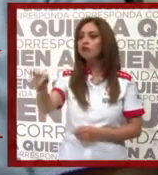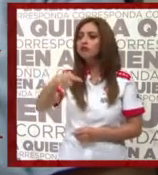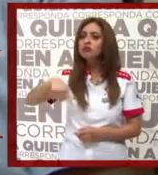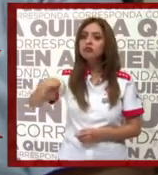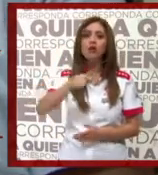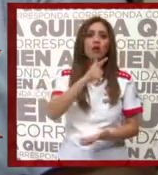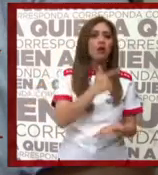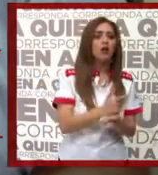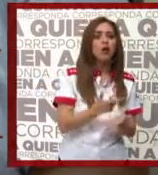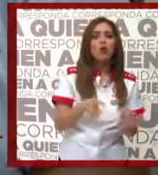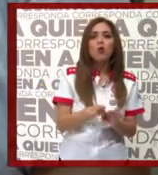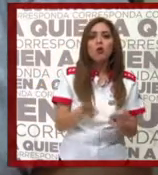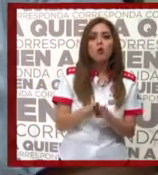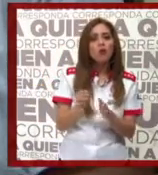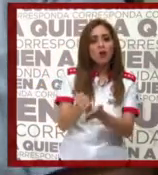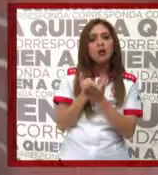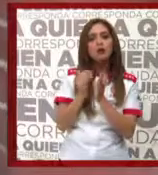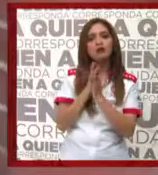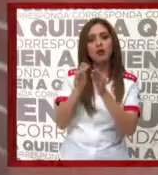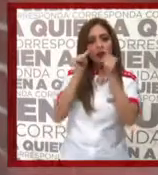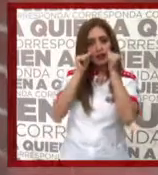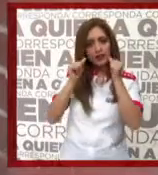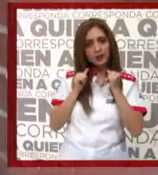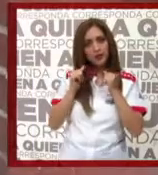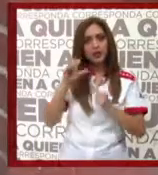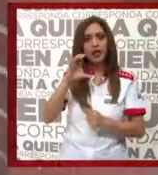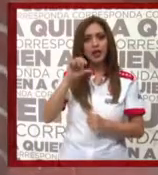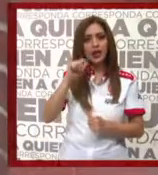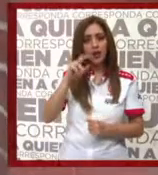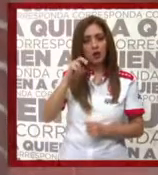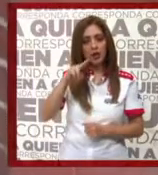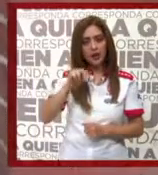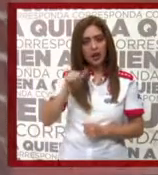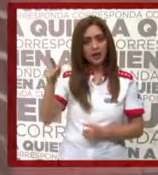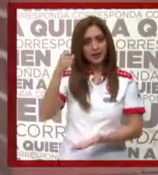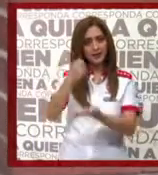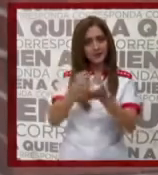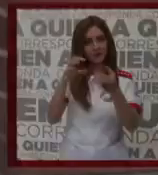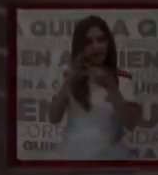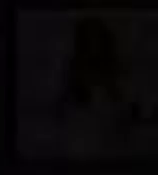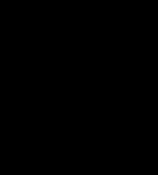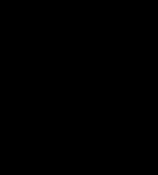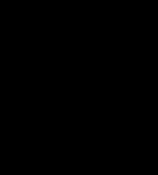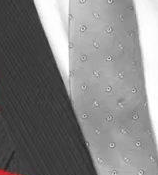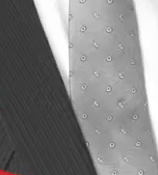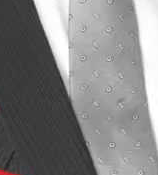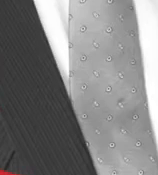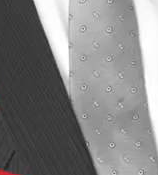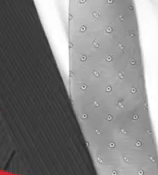sé qué pueda hacer, pues me ponga atención. Carolina Castillo, a quien corresponda.